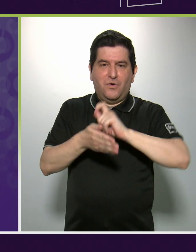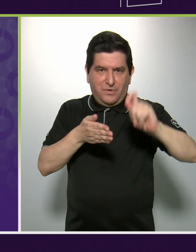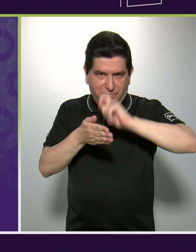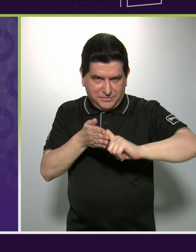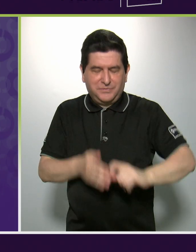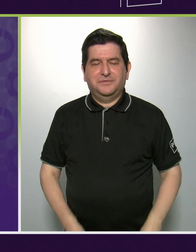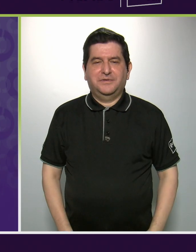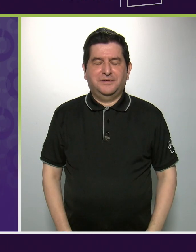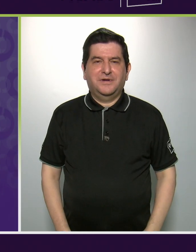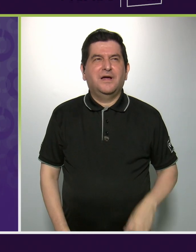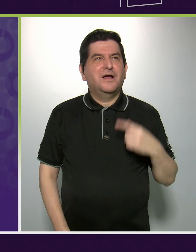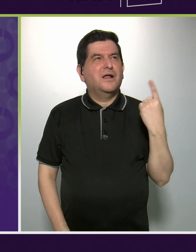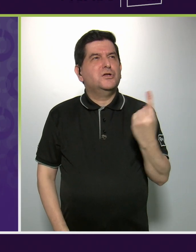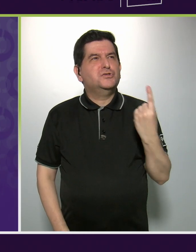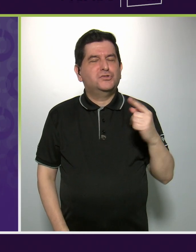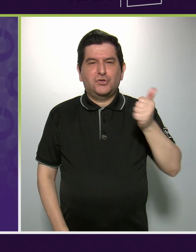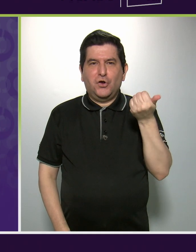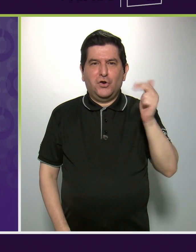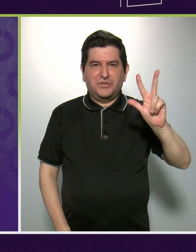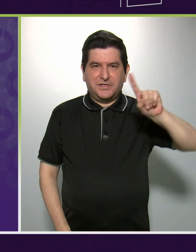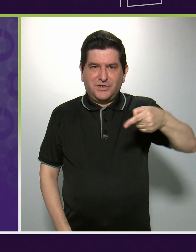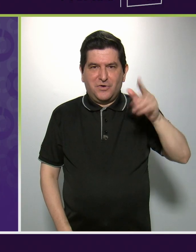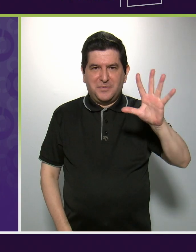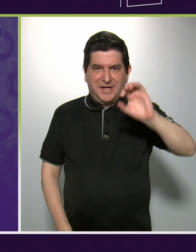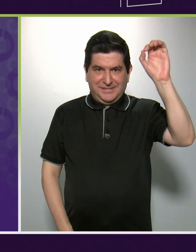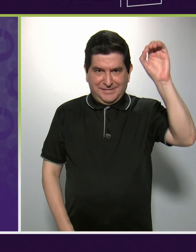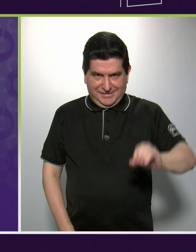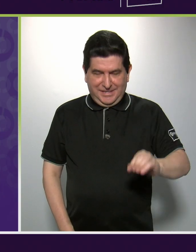13,5% logra concluir exitosamente la secundaria.